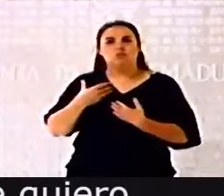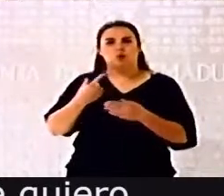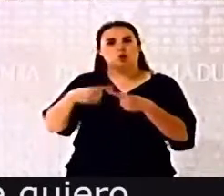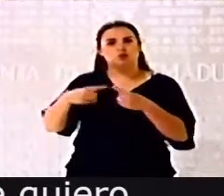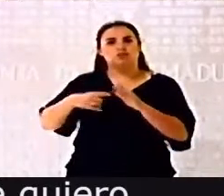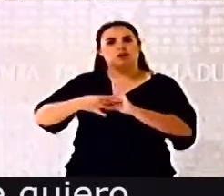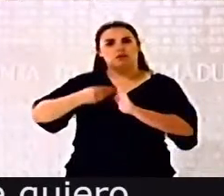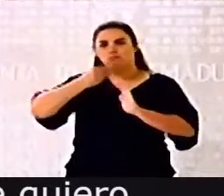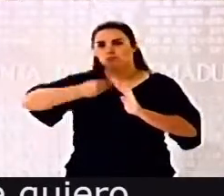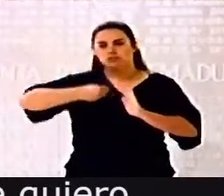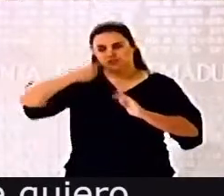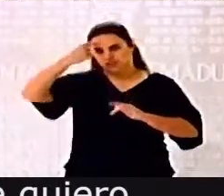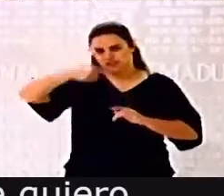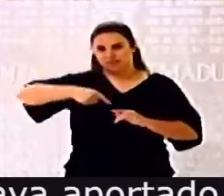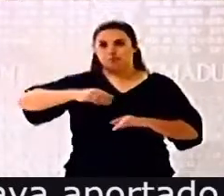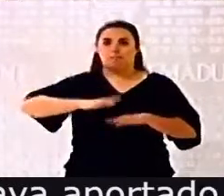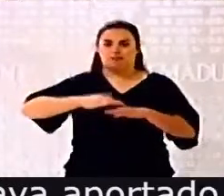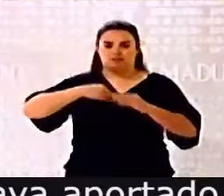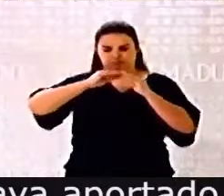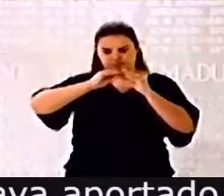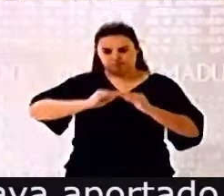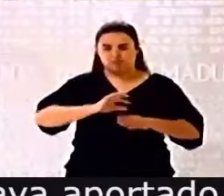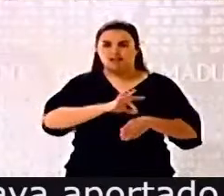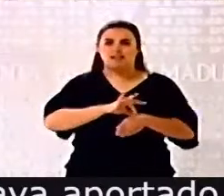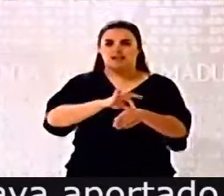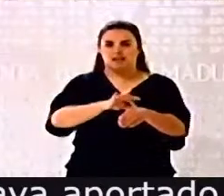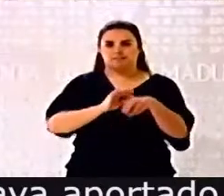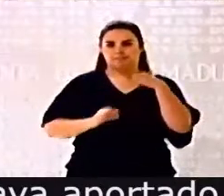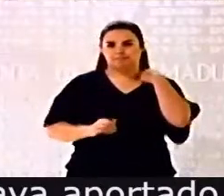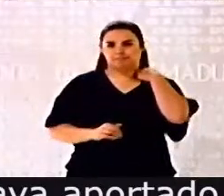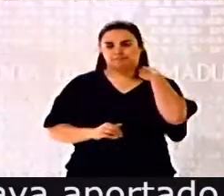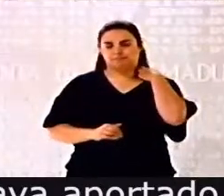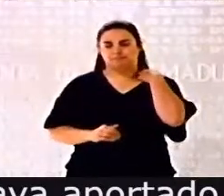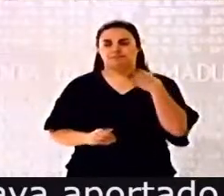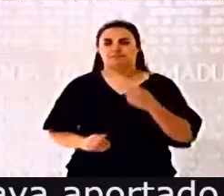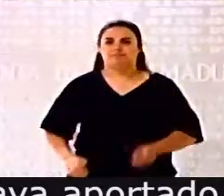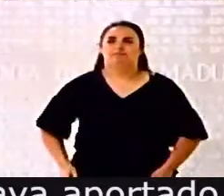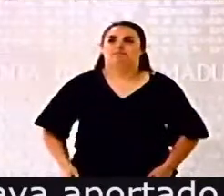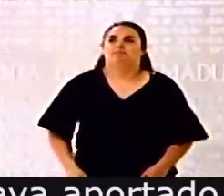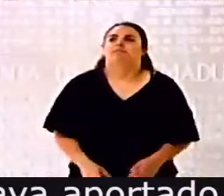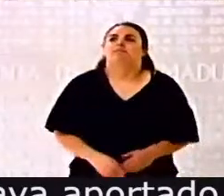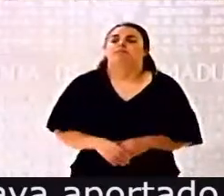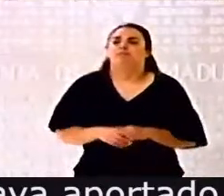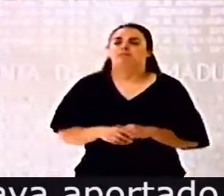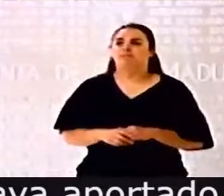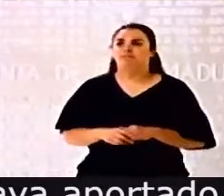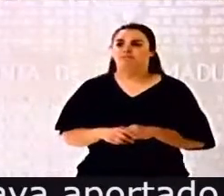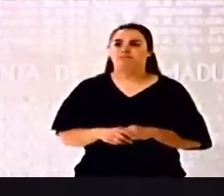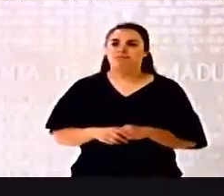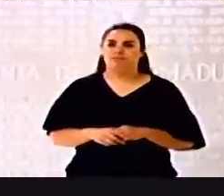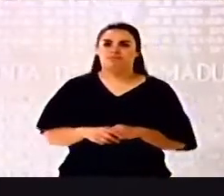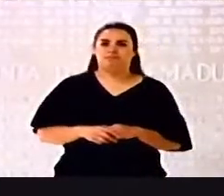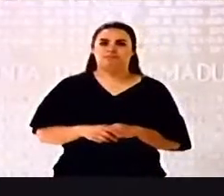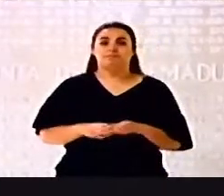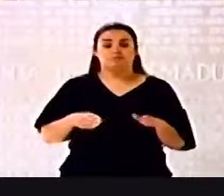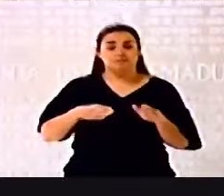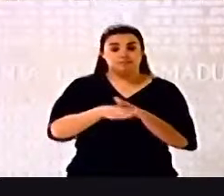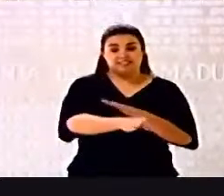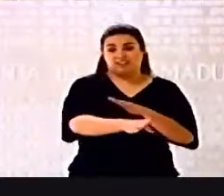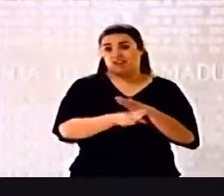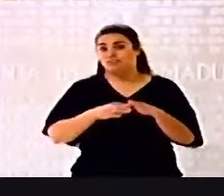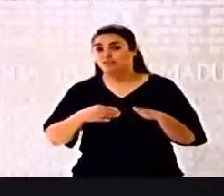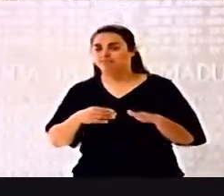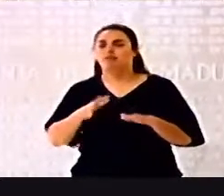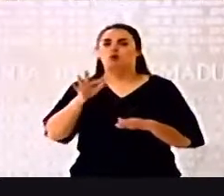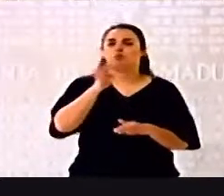de calidad y de conocimiento para elaborar esta guía. La entrada y la salida de los niños en las guarderías tendrá que ser